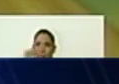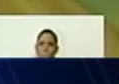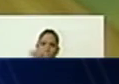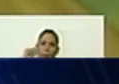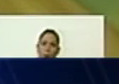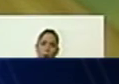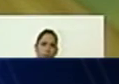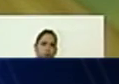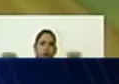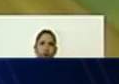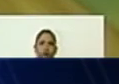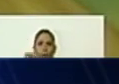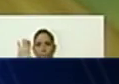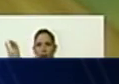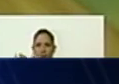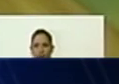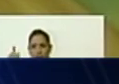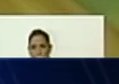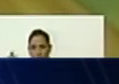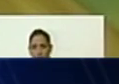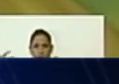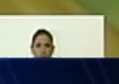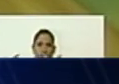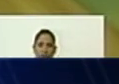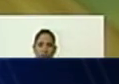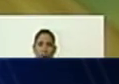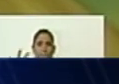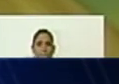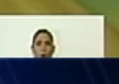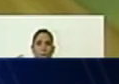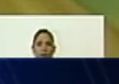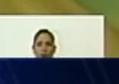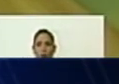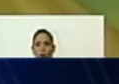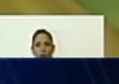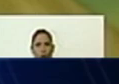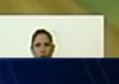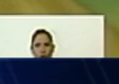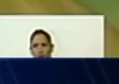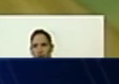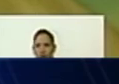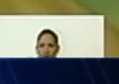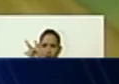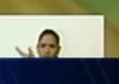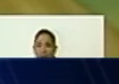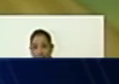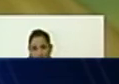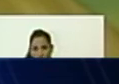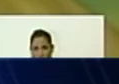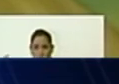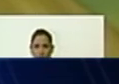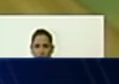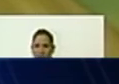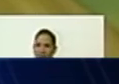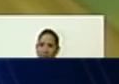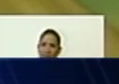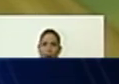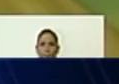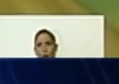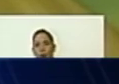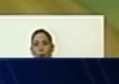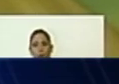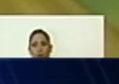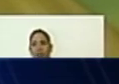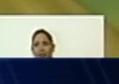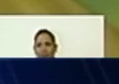bombardear civiles en guerras por petróleo. Por donde pasa Estados Unidos en una guerra, deja una crisis humanitaria,